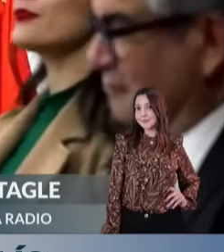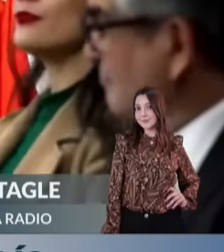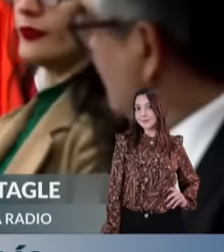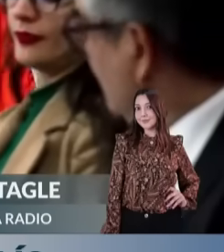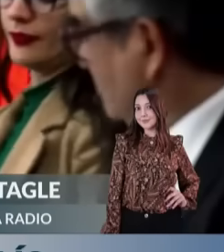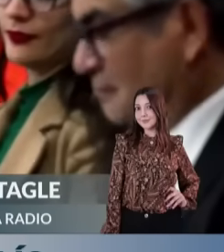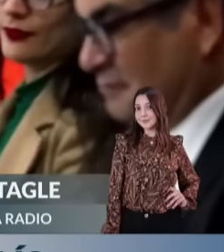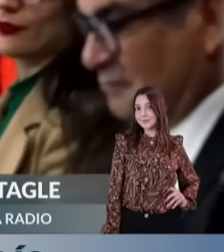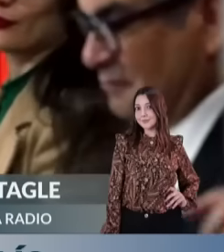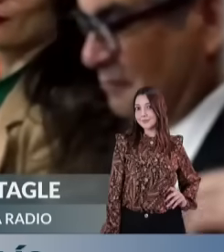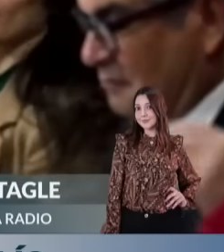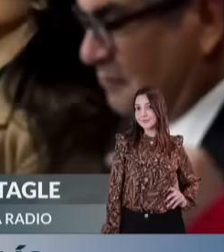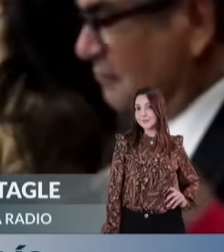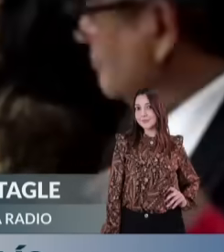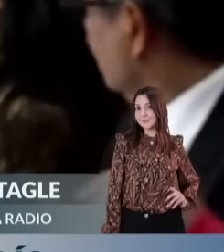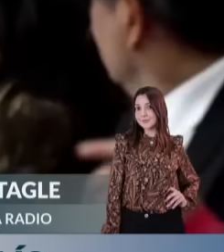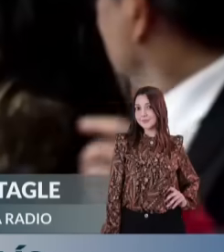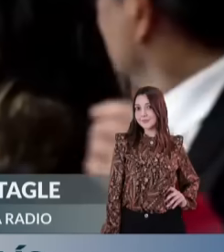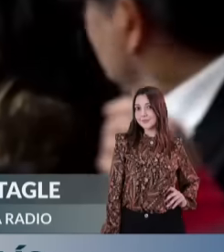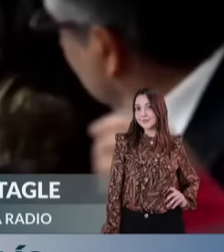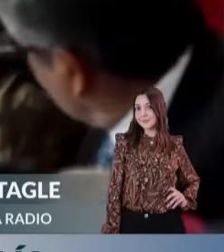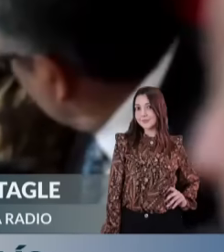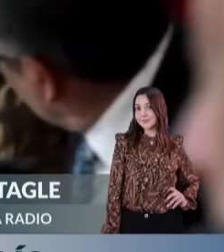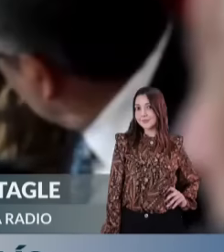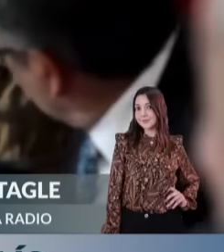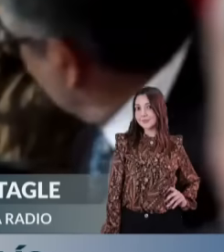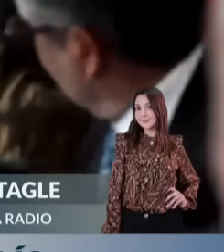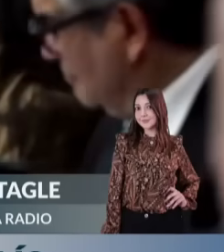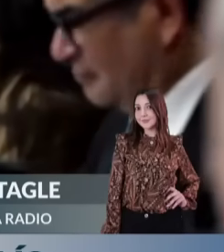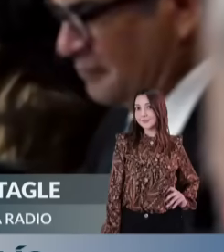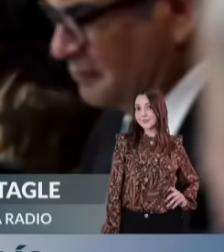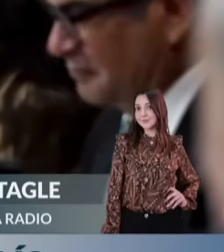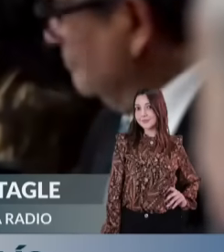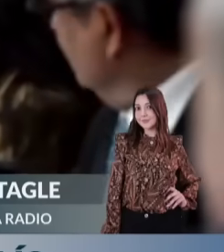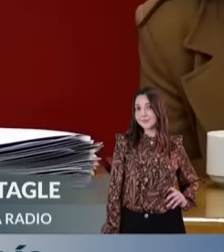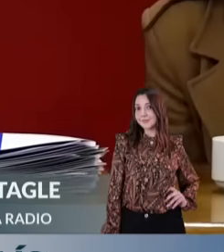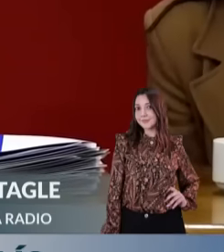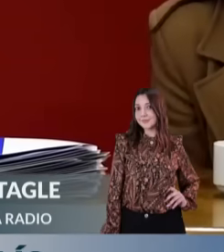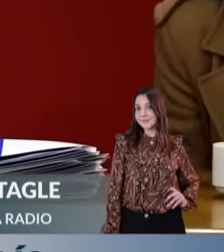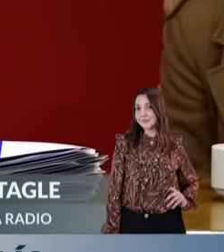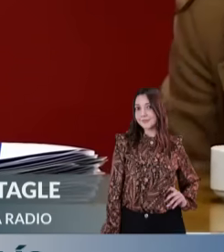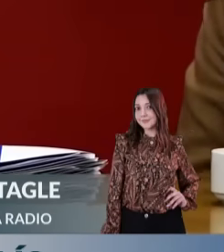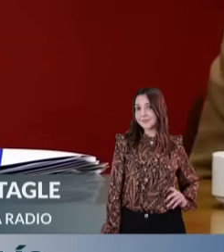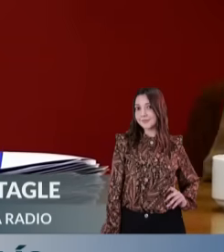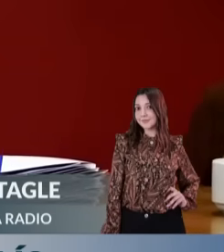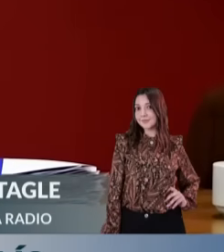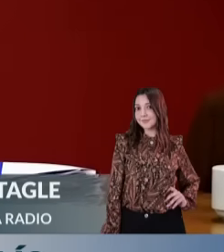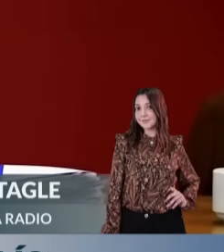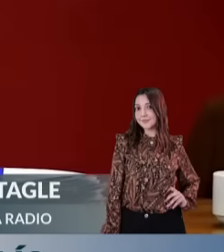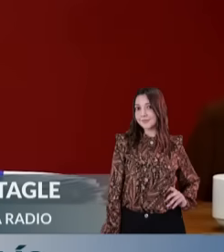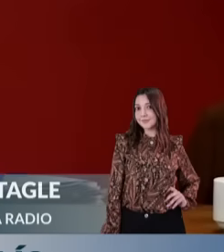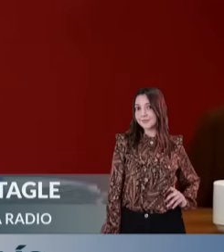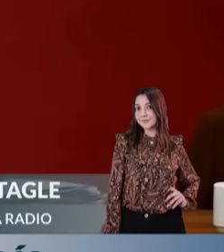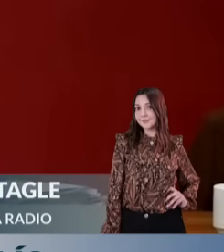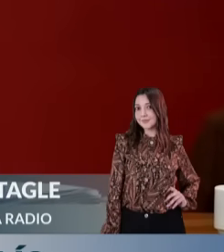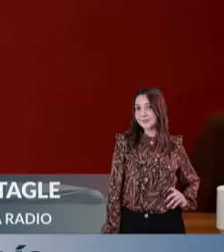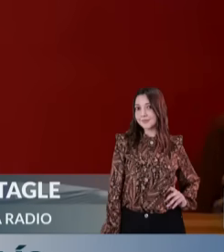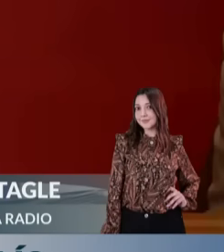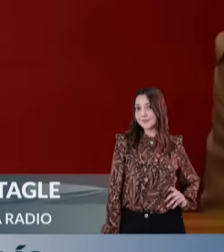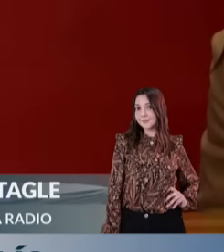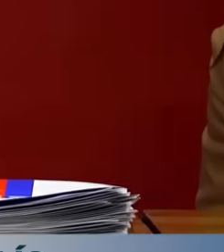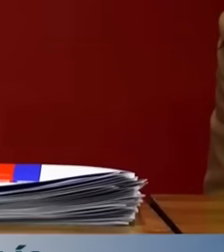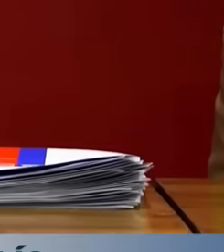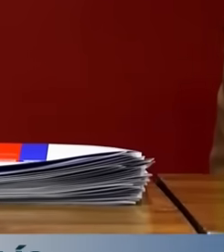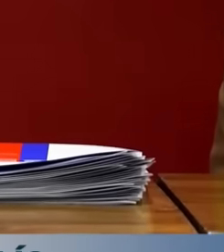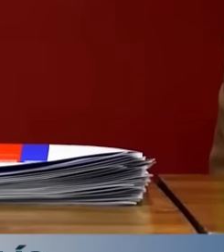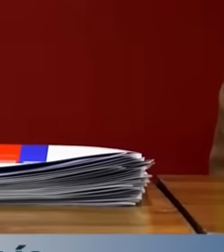Montes y Jackson, ha ido por dignidad a presentar su renuncia. Le pido la renuncia a todo su gabinete. Yo entiendo que eso significa quizás sacrificar a alguno de